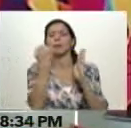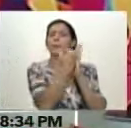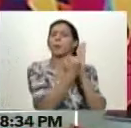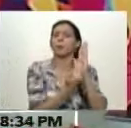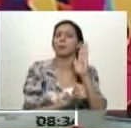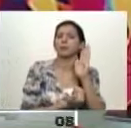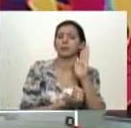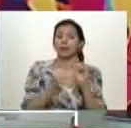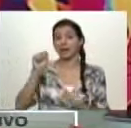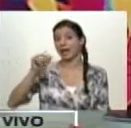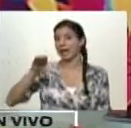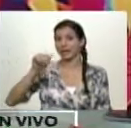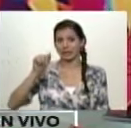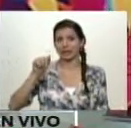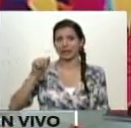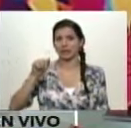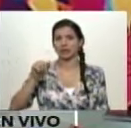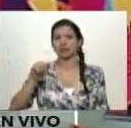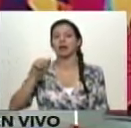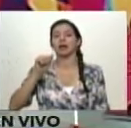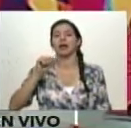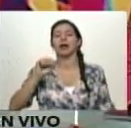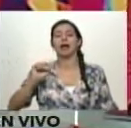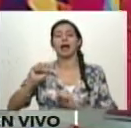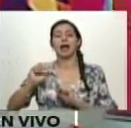Bueno, acá. Acción.